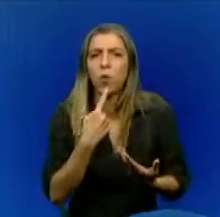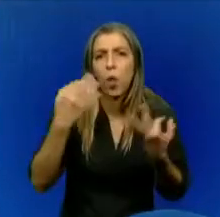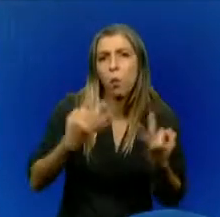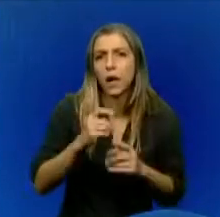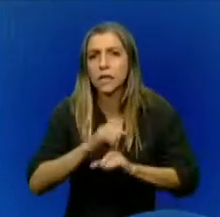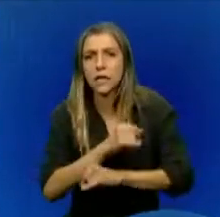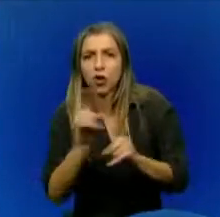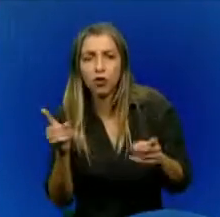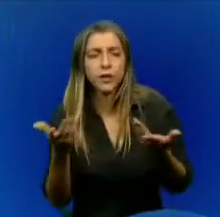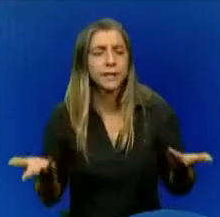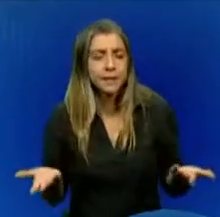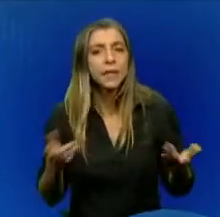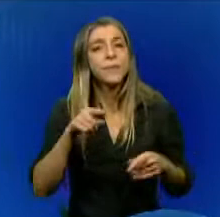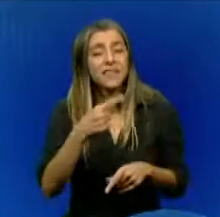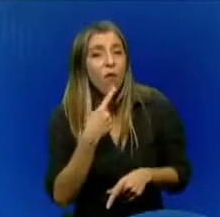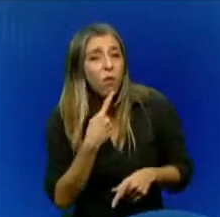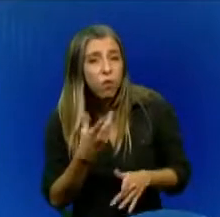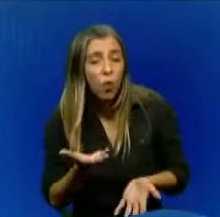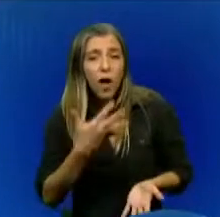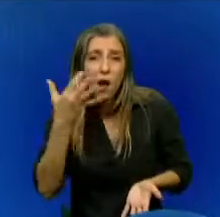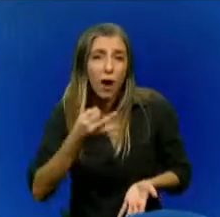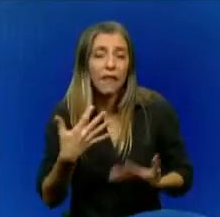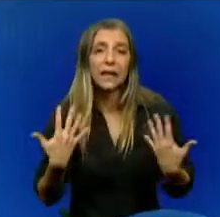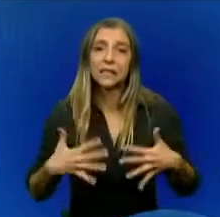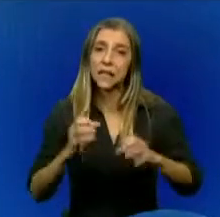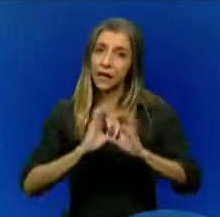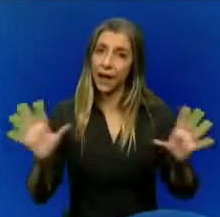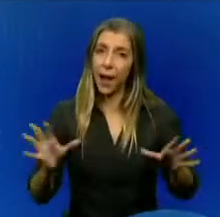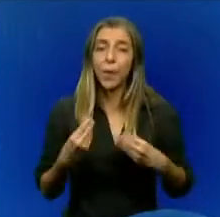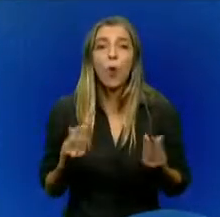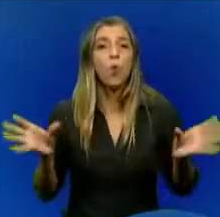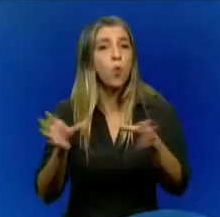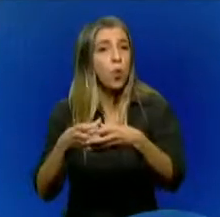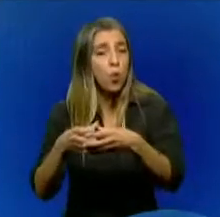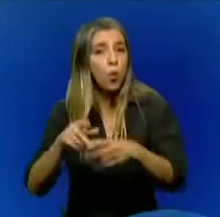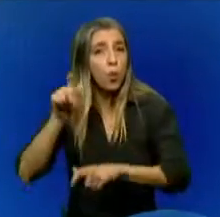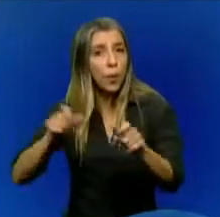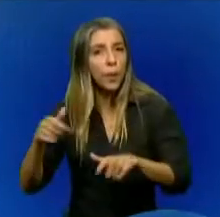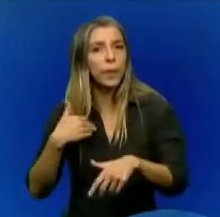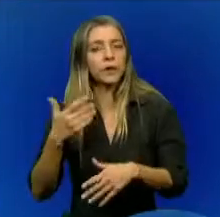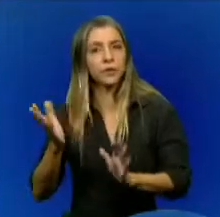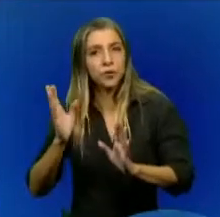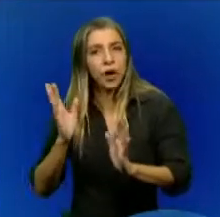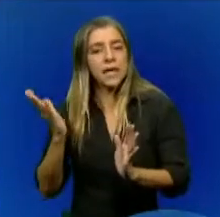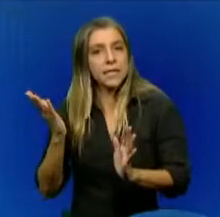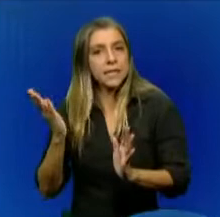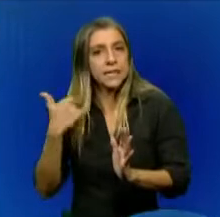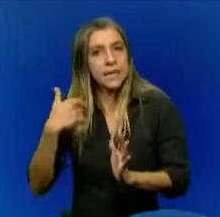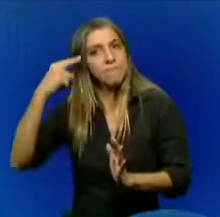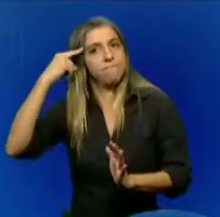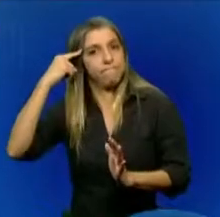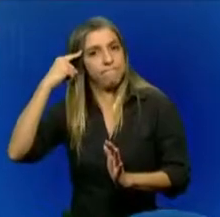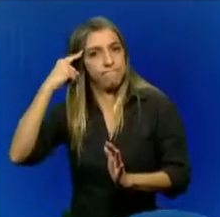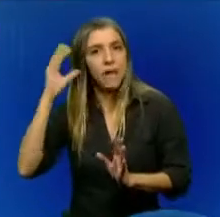desde este lugar son dudas graves, porque hay un grupo de ciudadanos que escucha y cree, y hay un grupo de ciudadanos